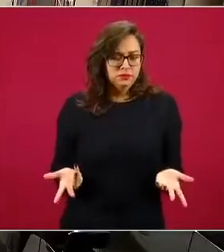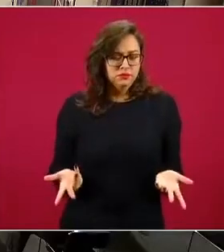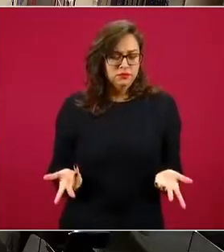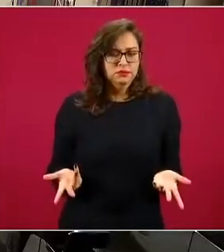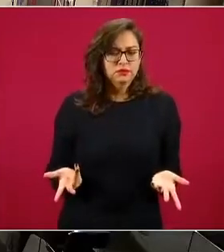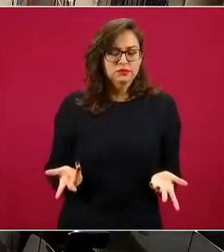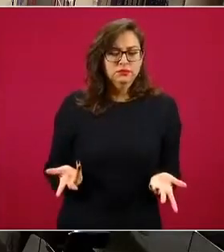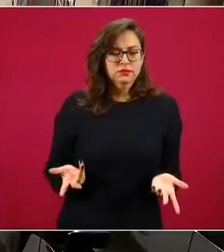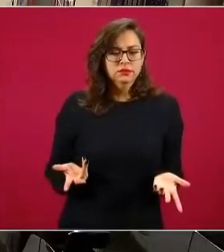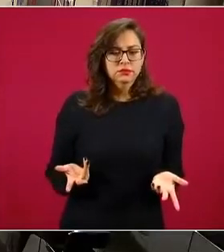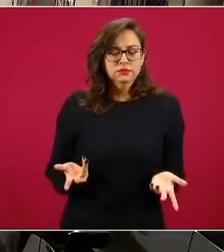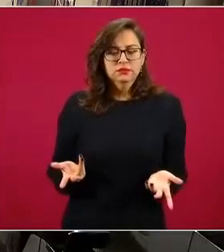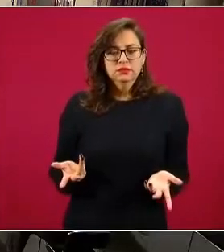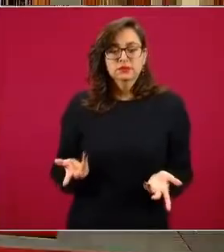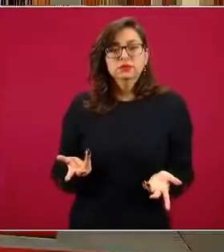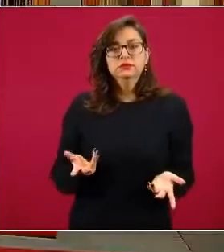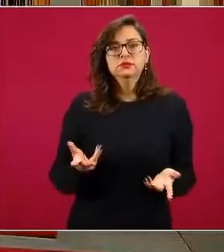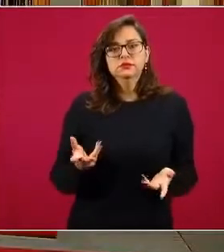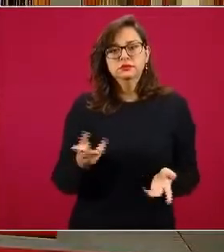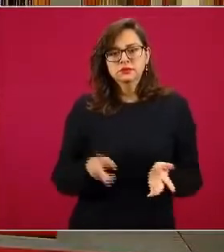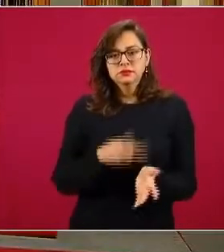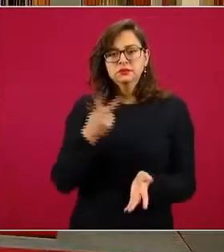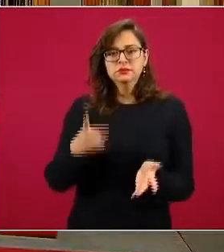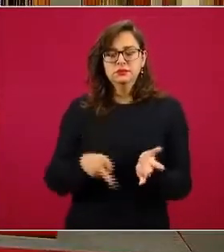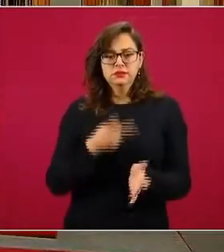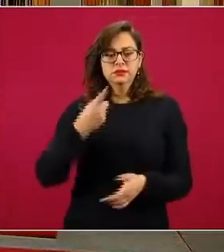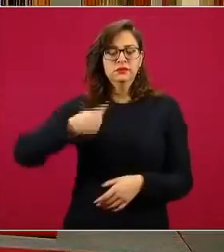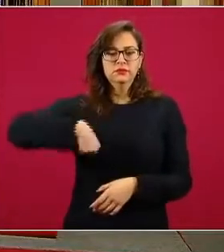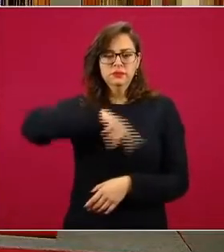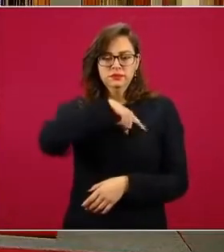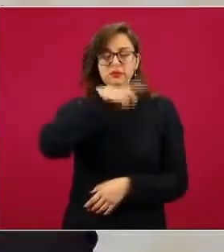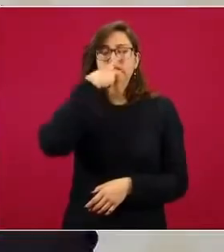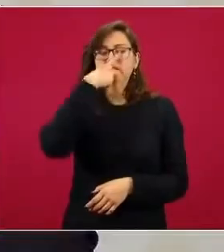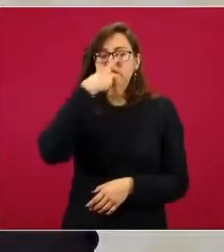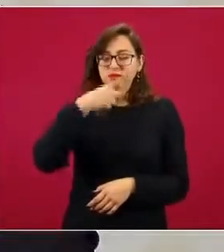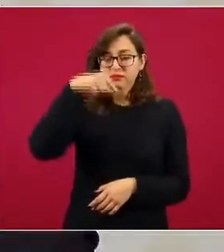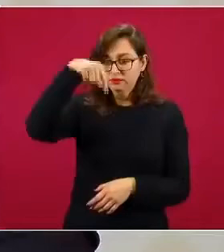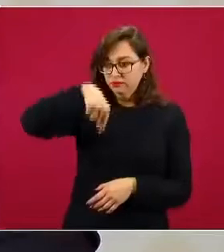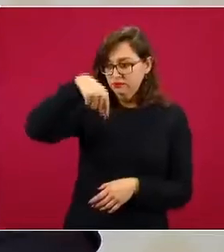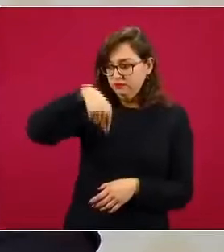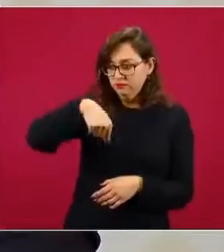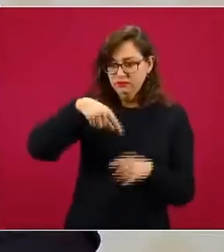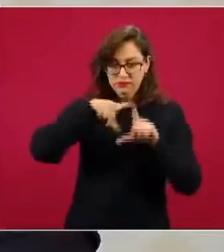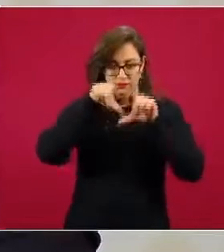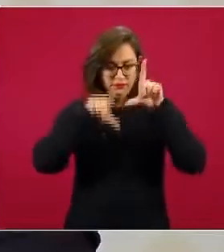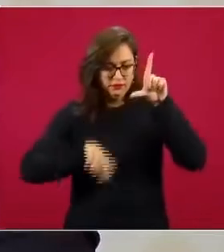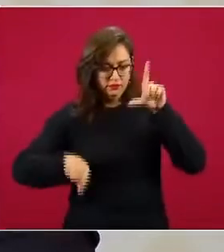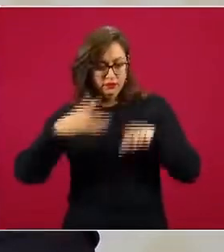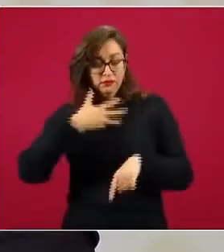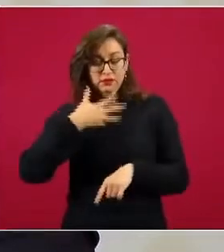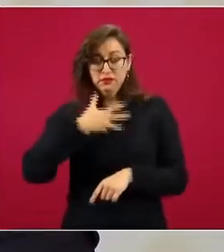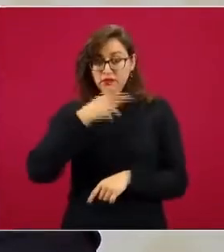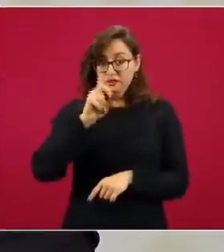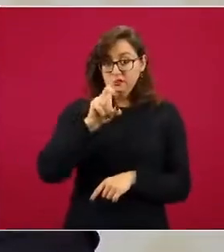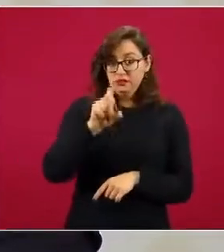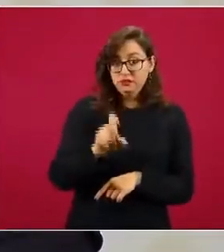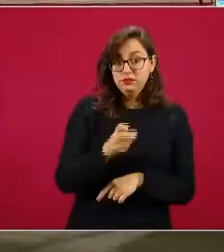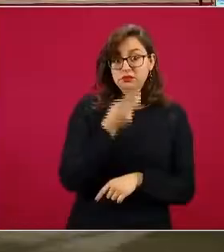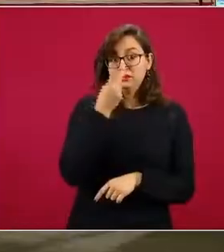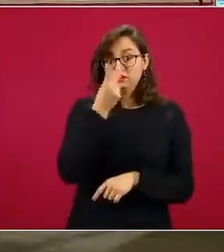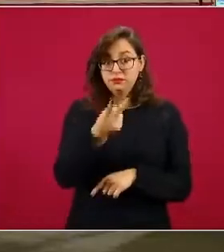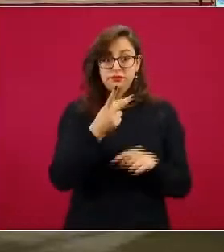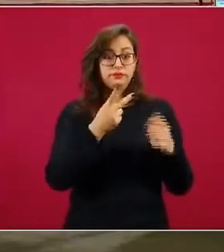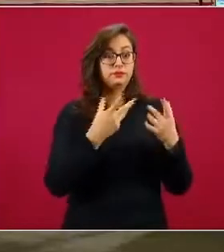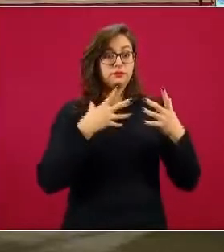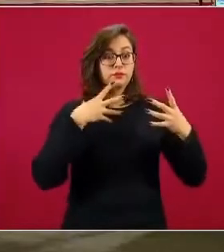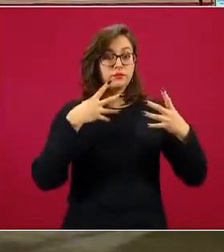Porque así como hemos comentado aquí que nuestro país tiene 32 curvas